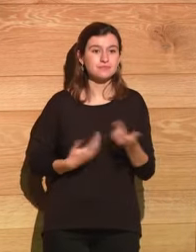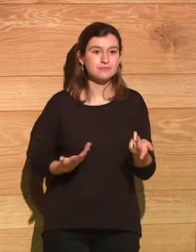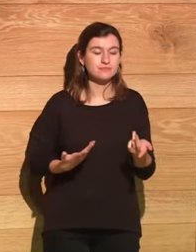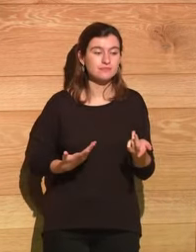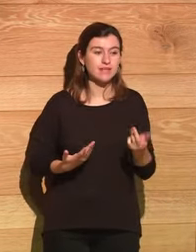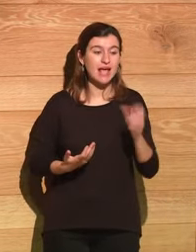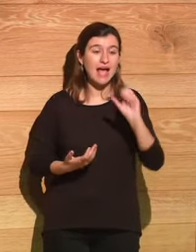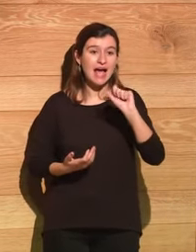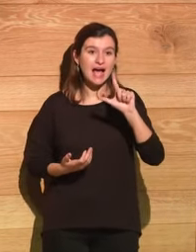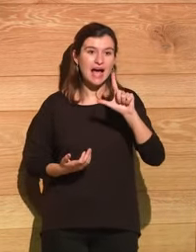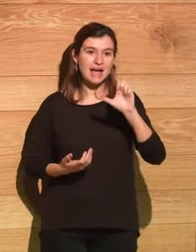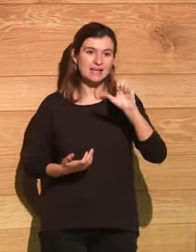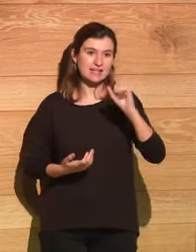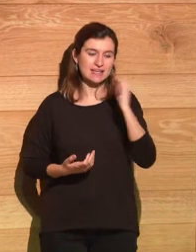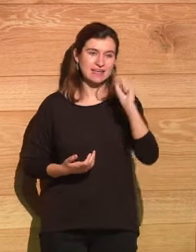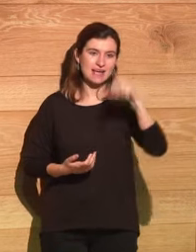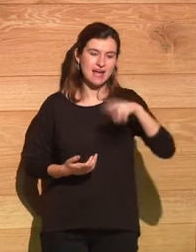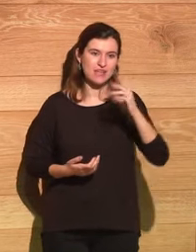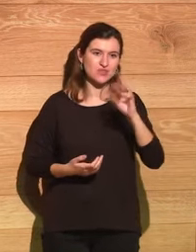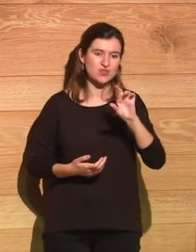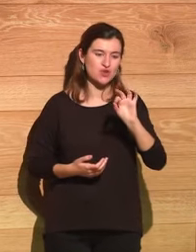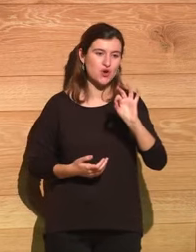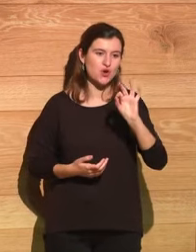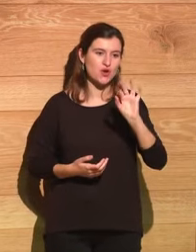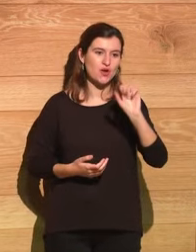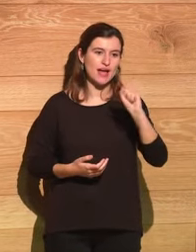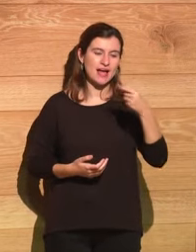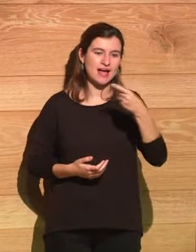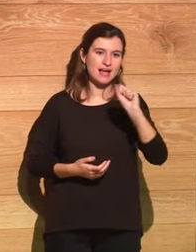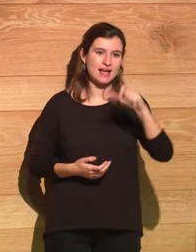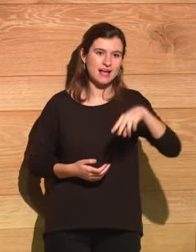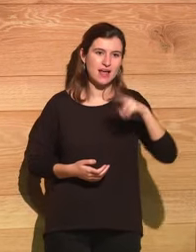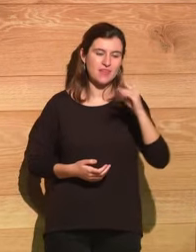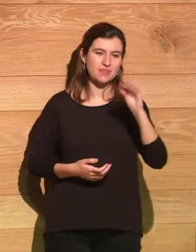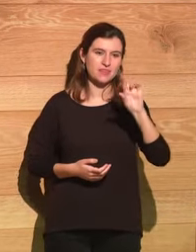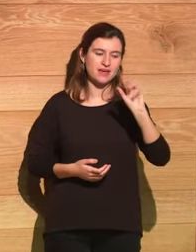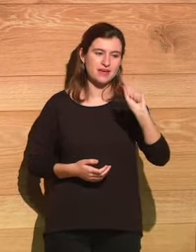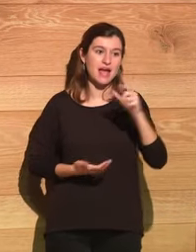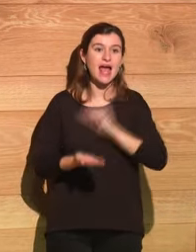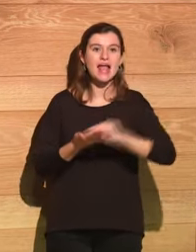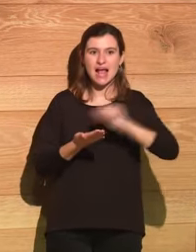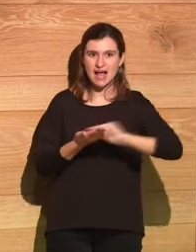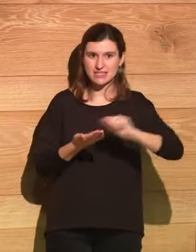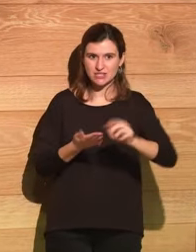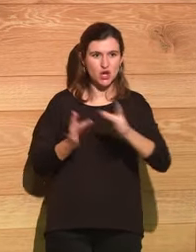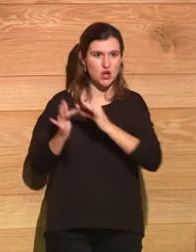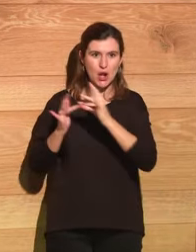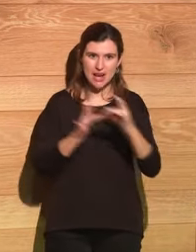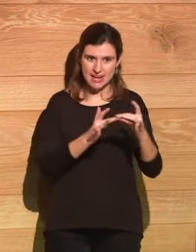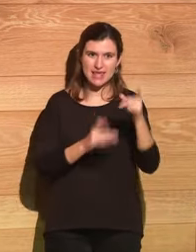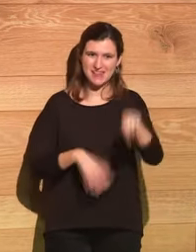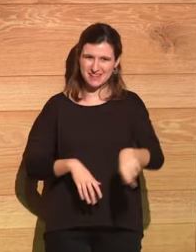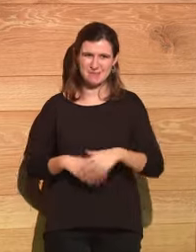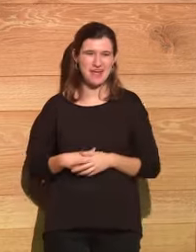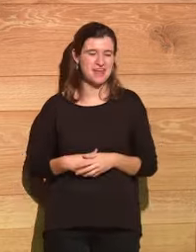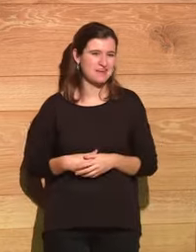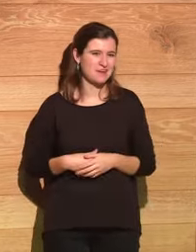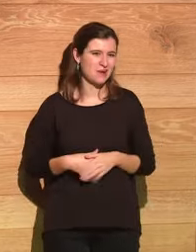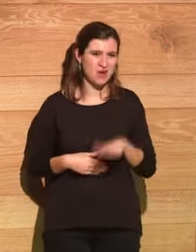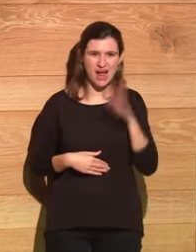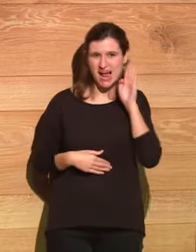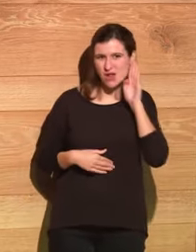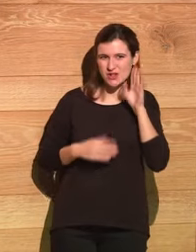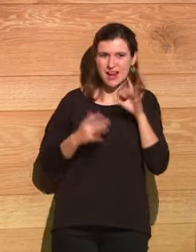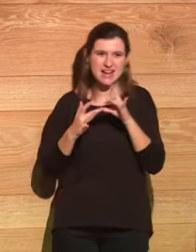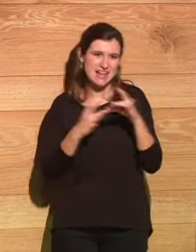Y Alejandro Gándara, bueno, pues es efectivamente escritor. Un líder. Un líder, me dicen aquí, me